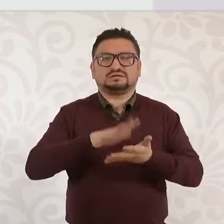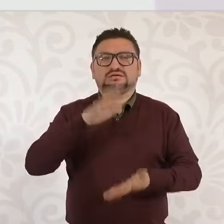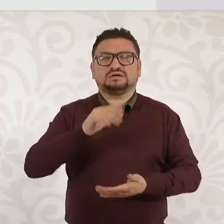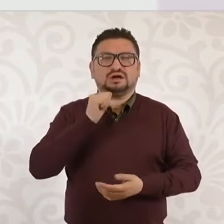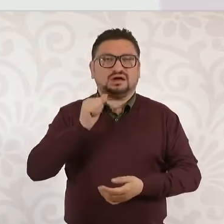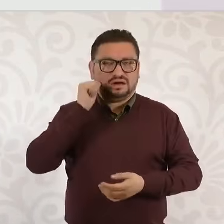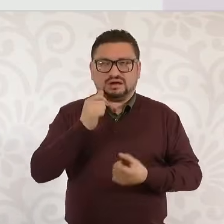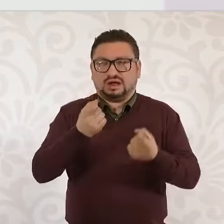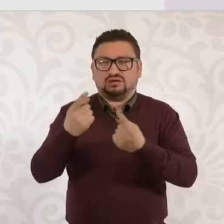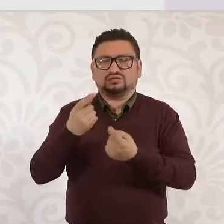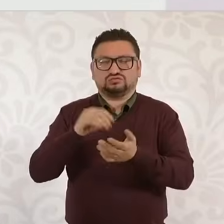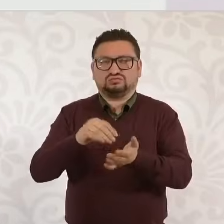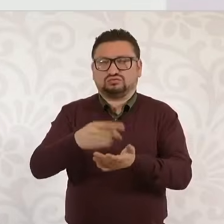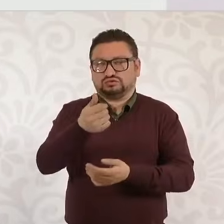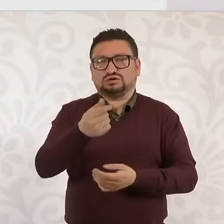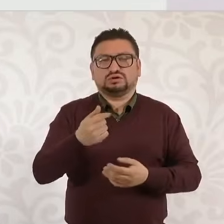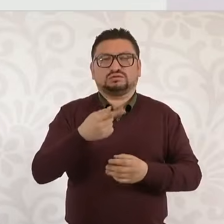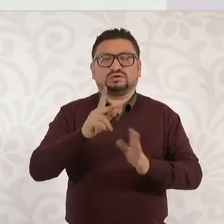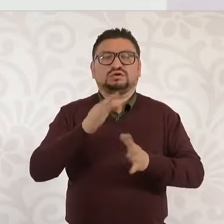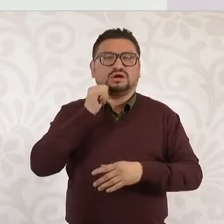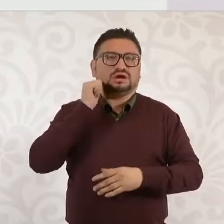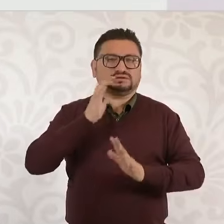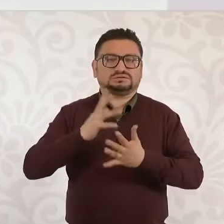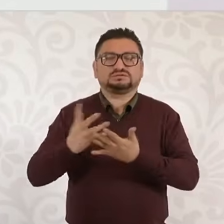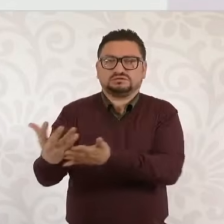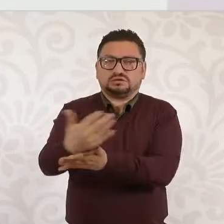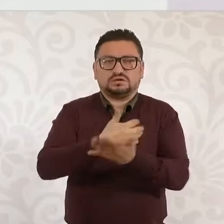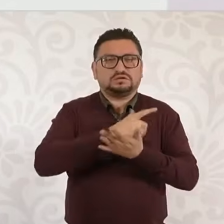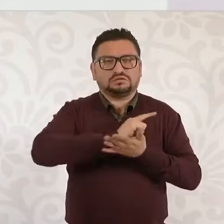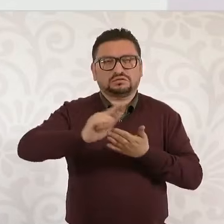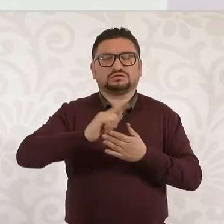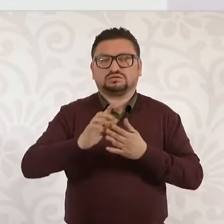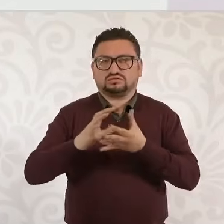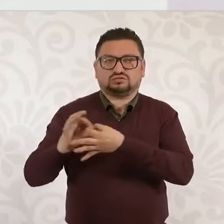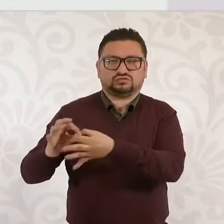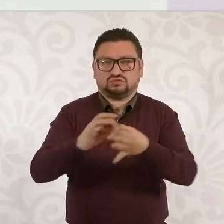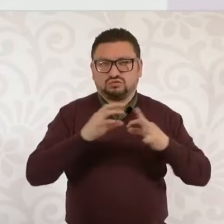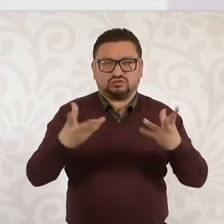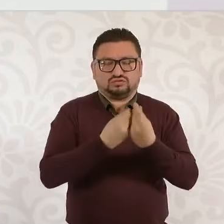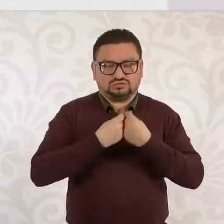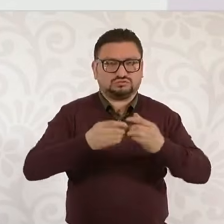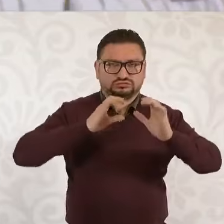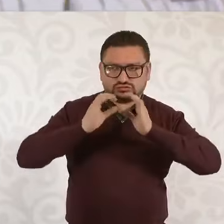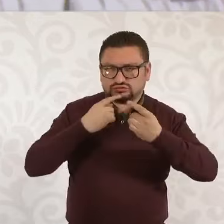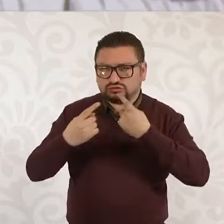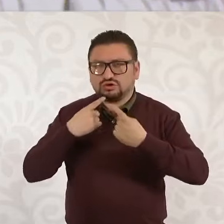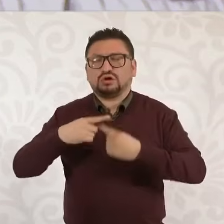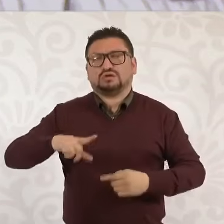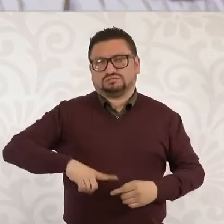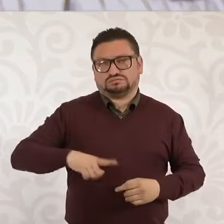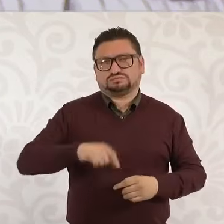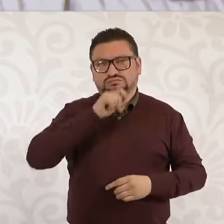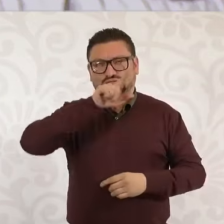muy poquitos, pero ya prácticamente todos fueron levantados. Se trabajó conjuntamente, hubo mucha comunicación con el Gobierno del